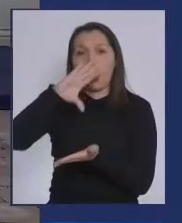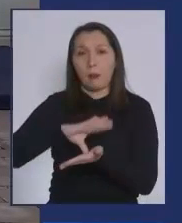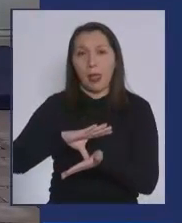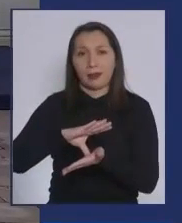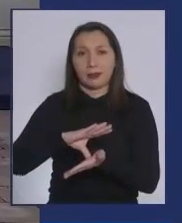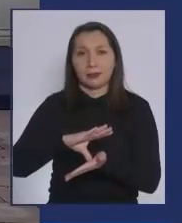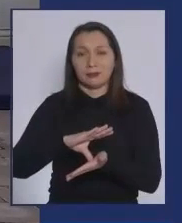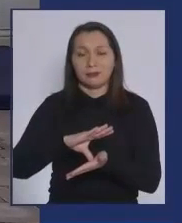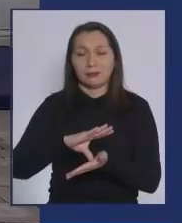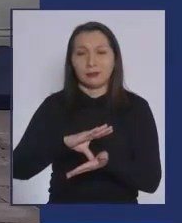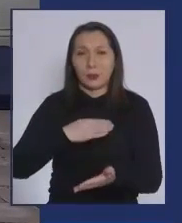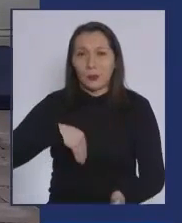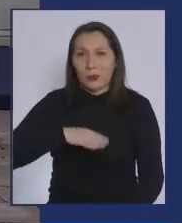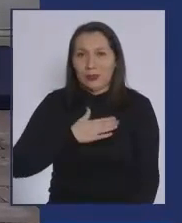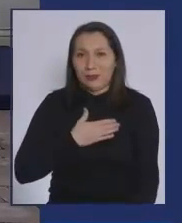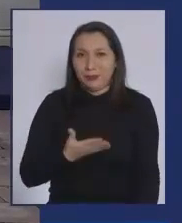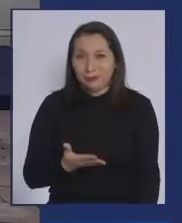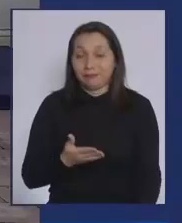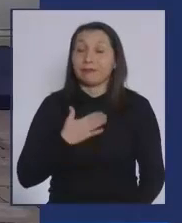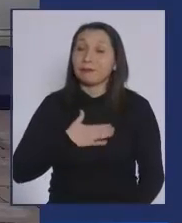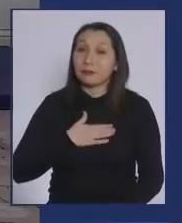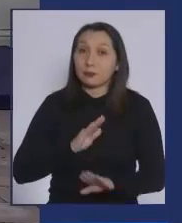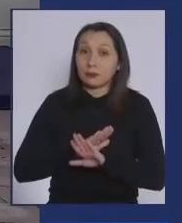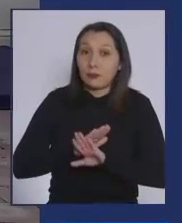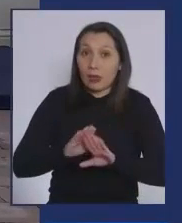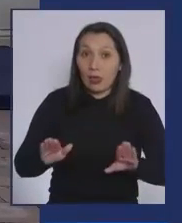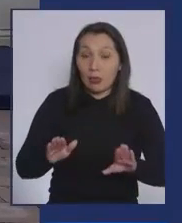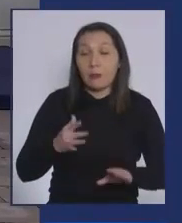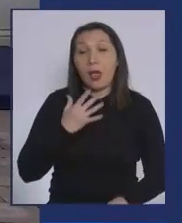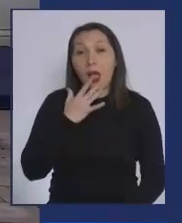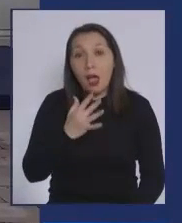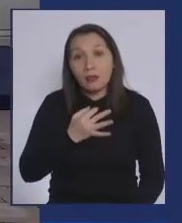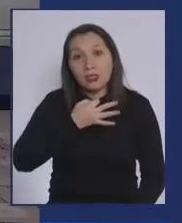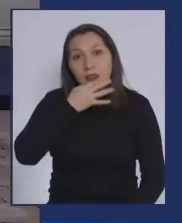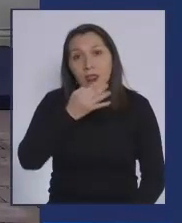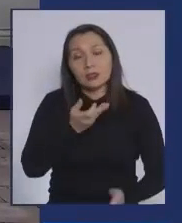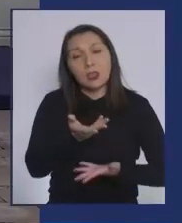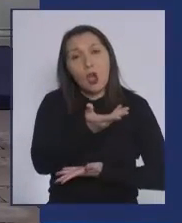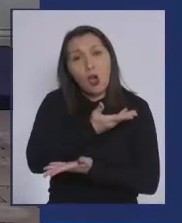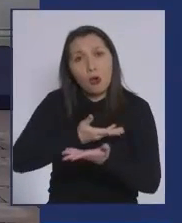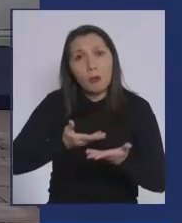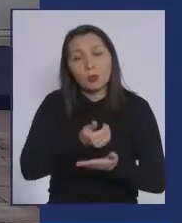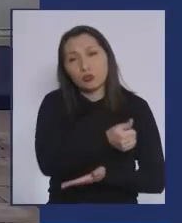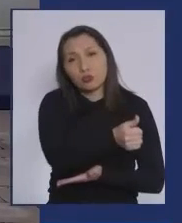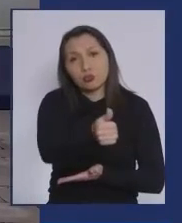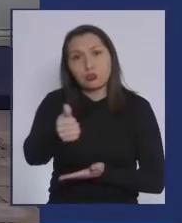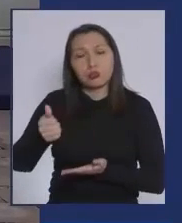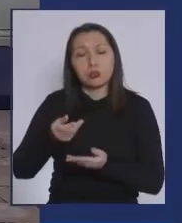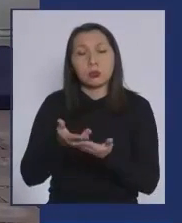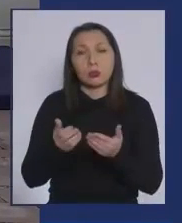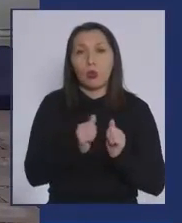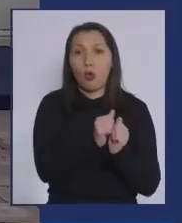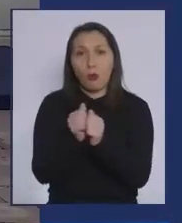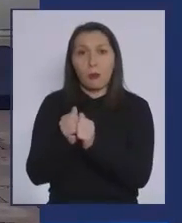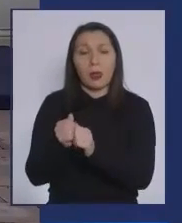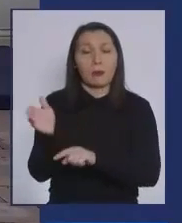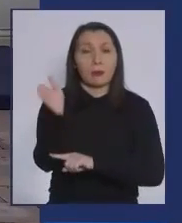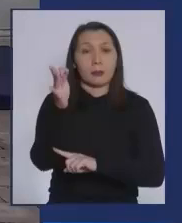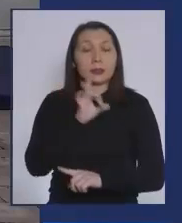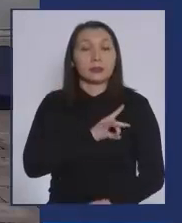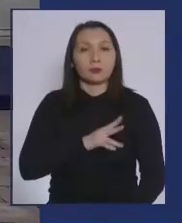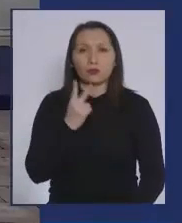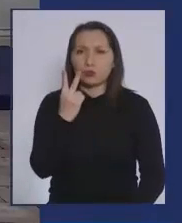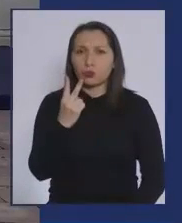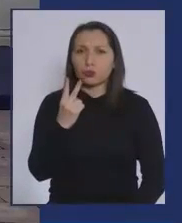país quiero terminar estas palabras compartiendo con todos mis compatriotas dos